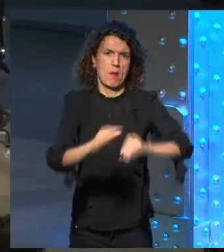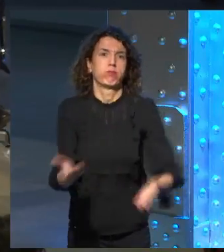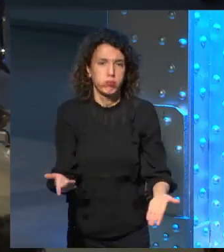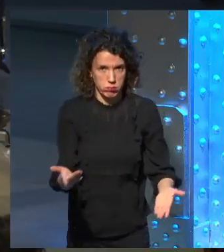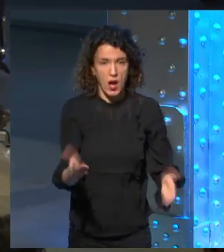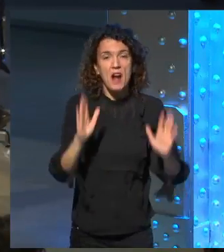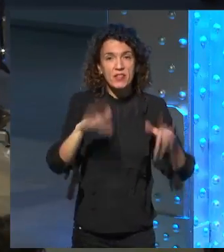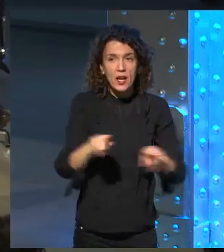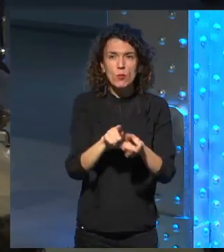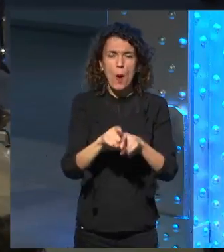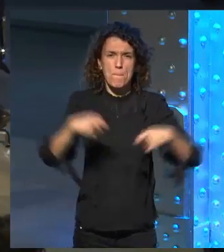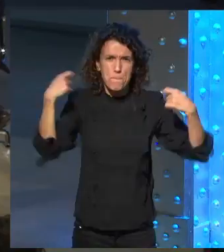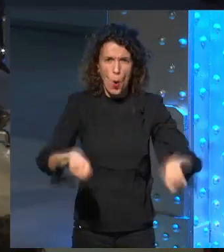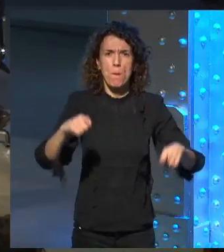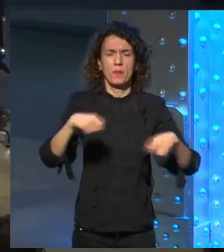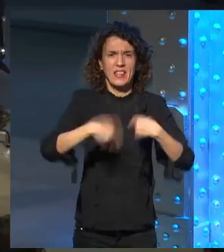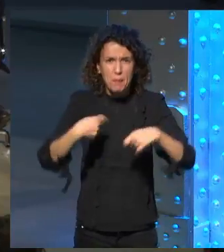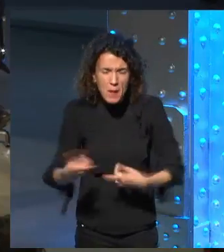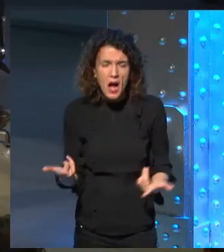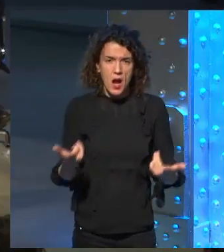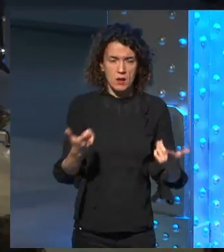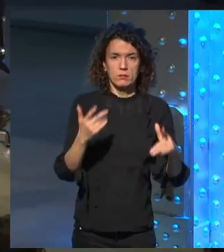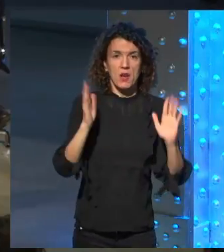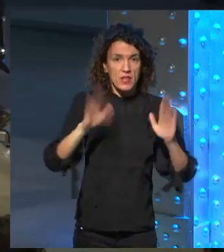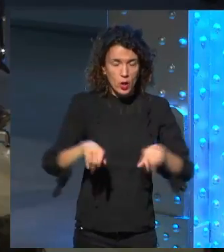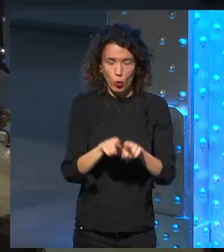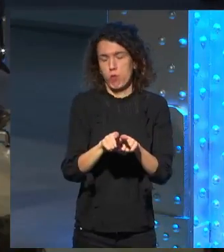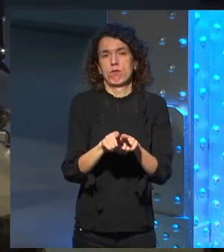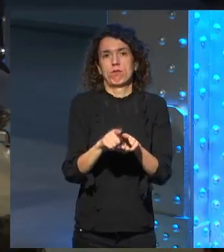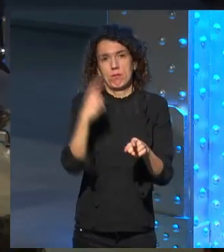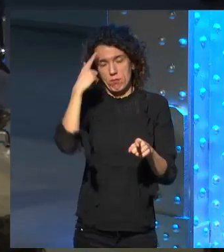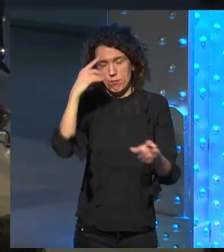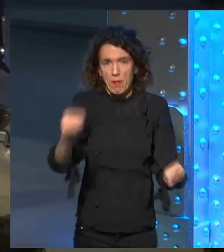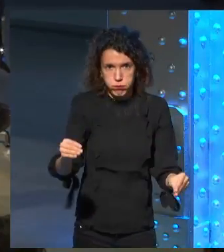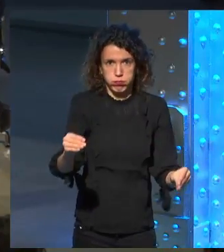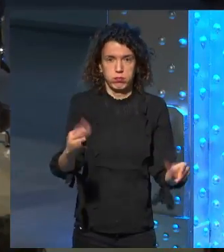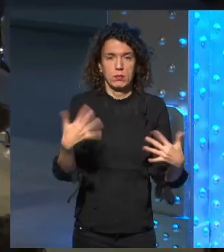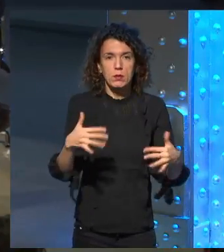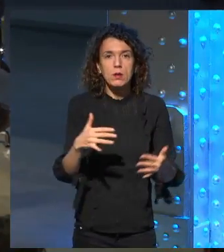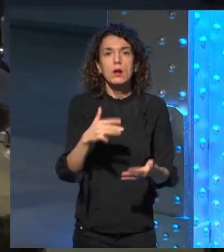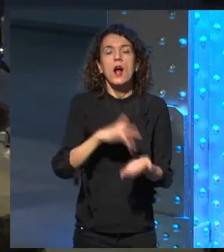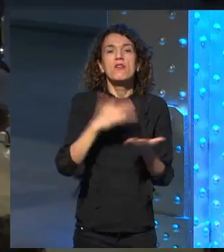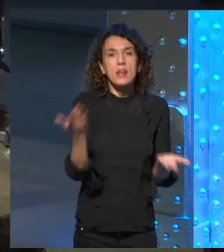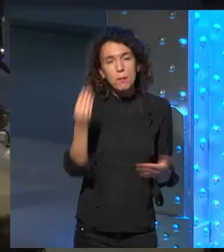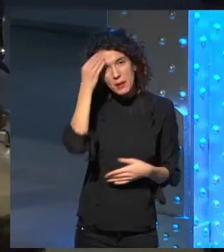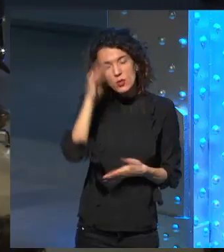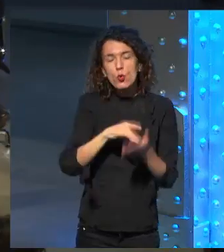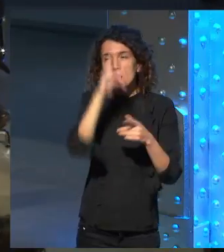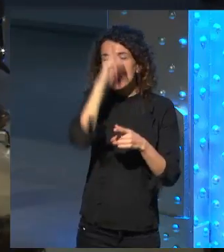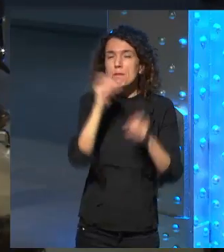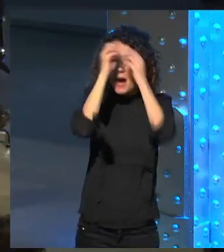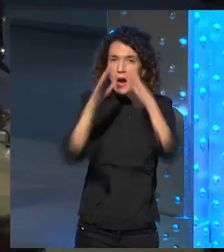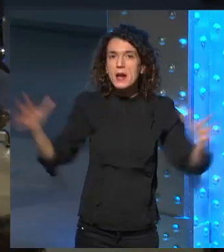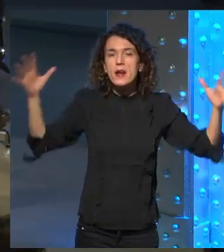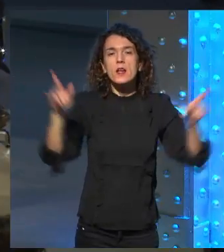repente acaba, y un golpe de gong, de timbal, y todo se cae, no sé, pienso en imágenes